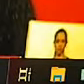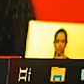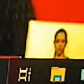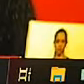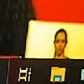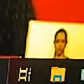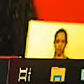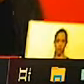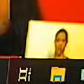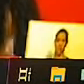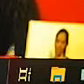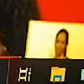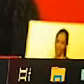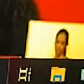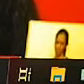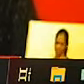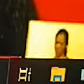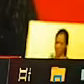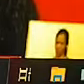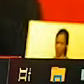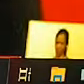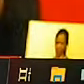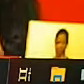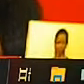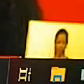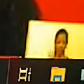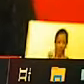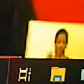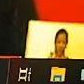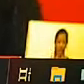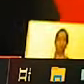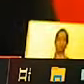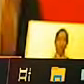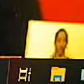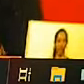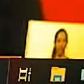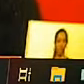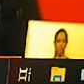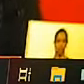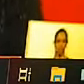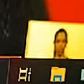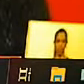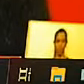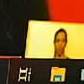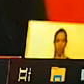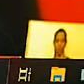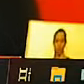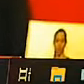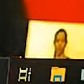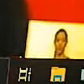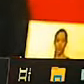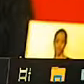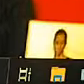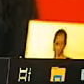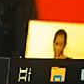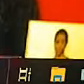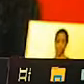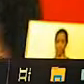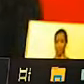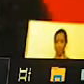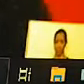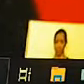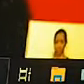Fabiana Rosales, ni una menos, hermana, denuncia al maltratador, no te conviertas en la nueva mixi de la política de la derecha venezolana, denuncia